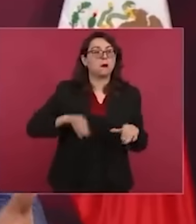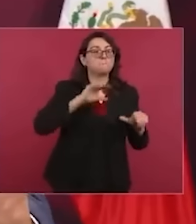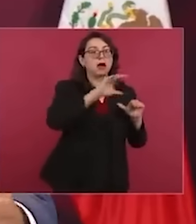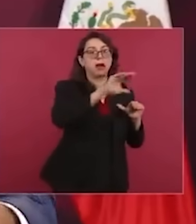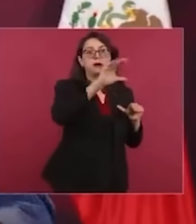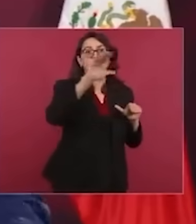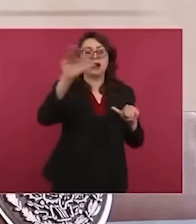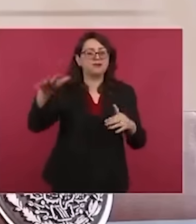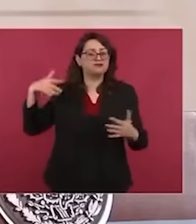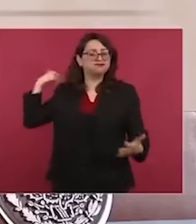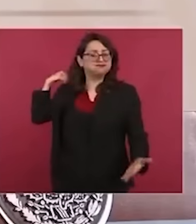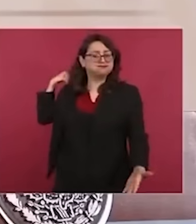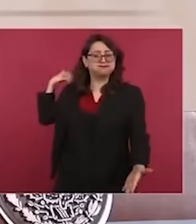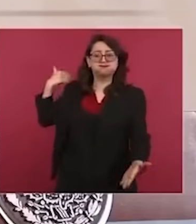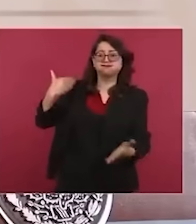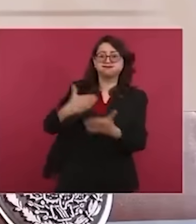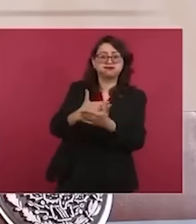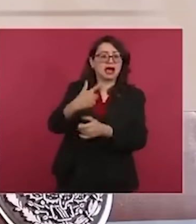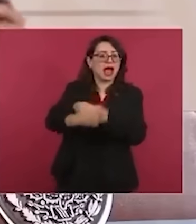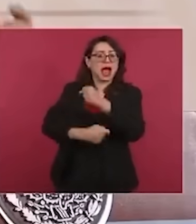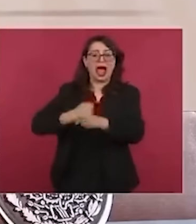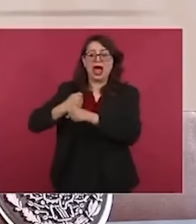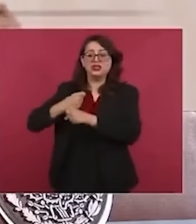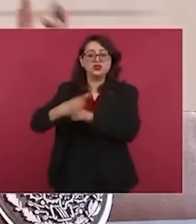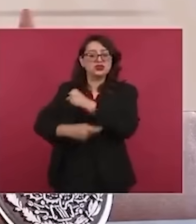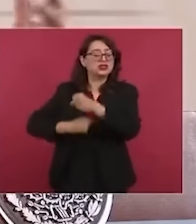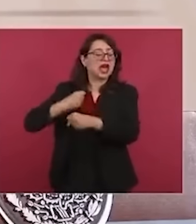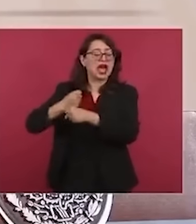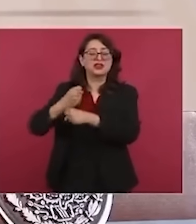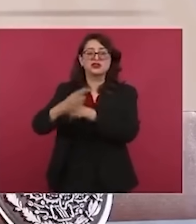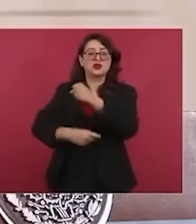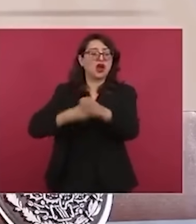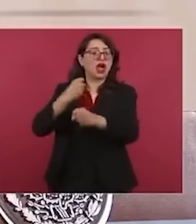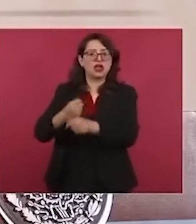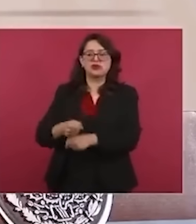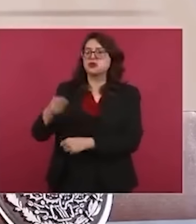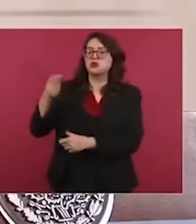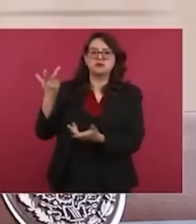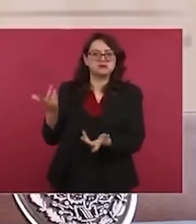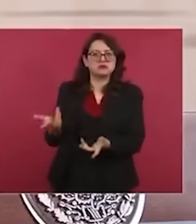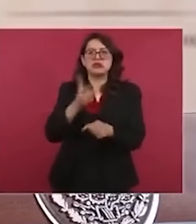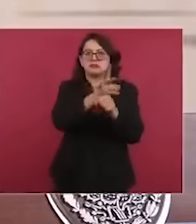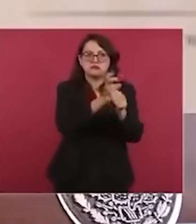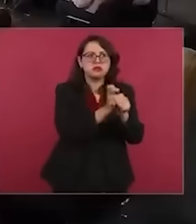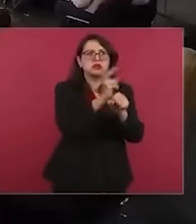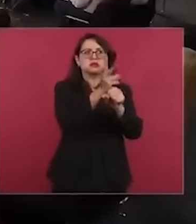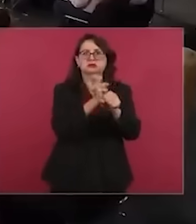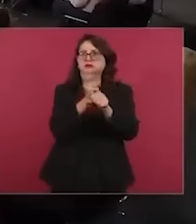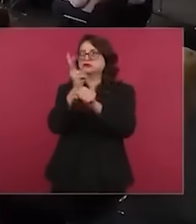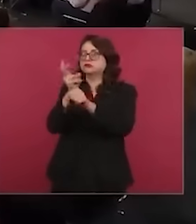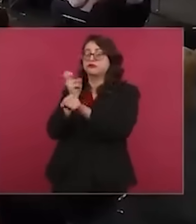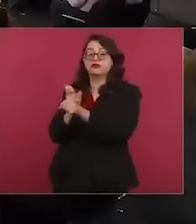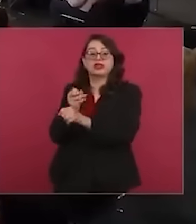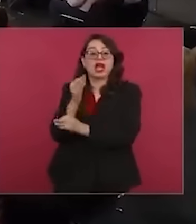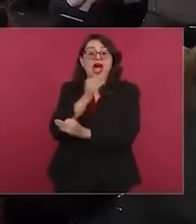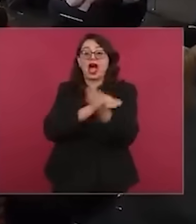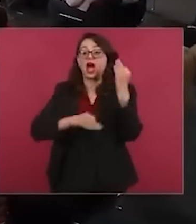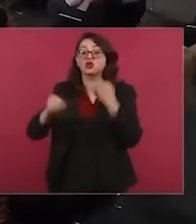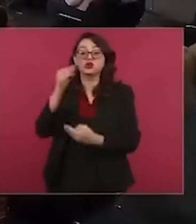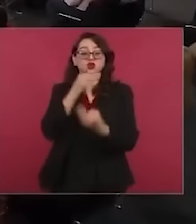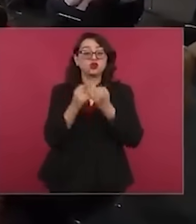hace lo hace la secretaría de la defensa Bueno al ganado de que el día